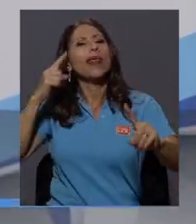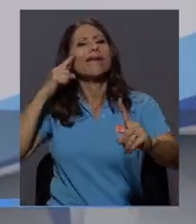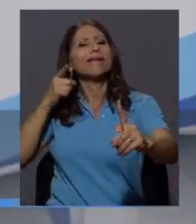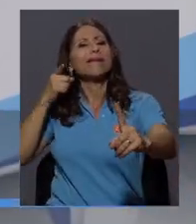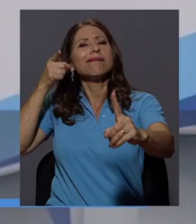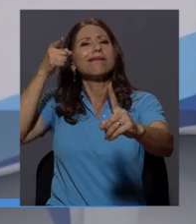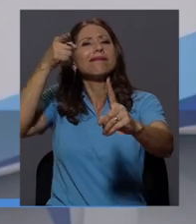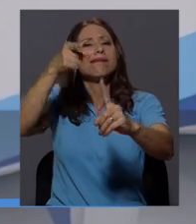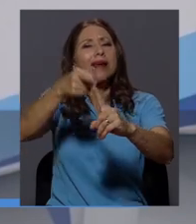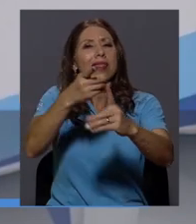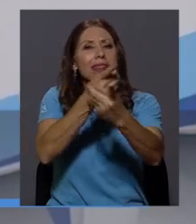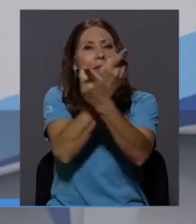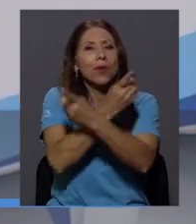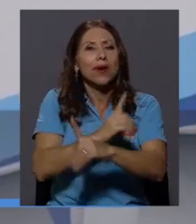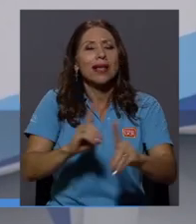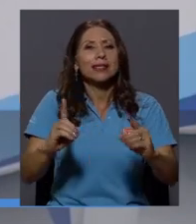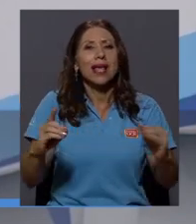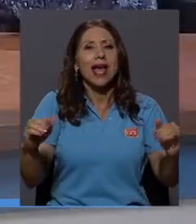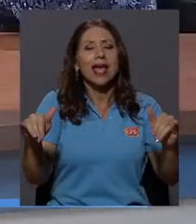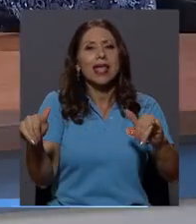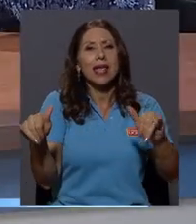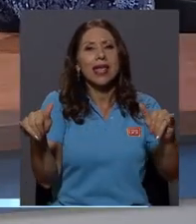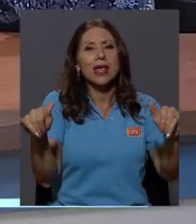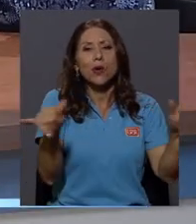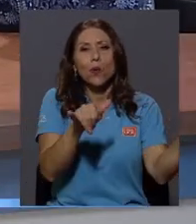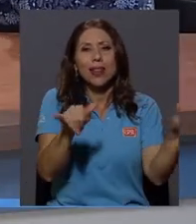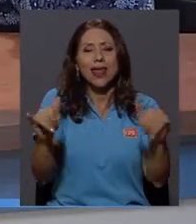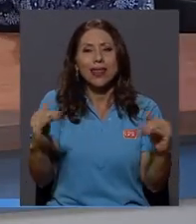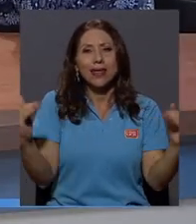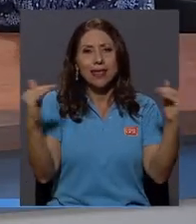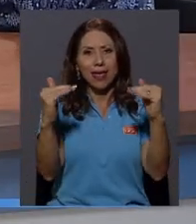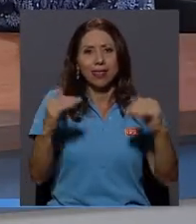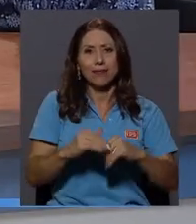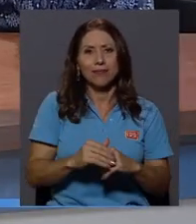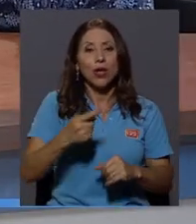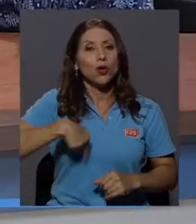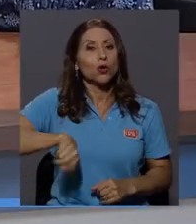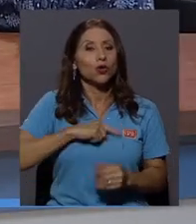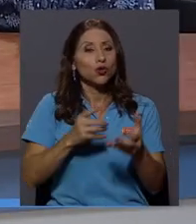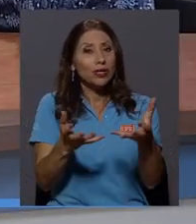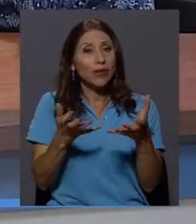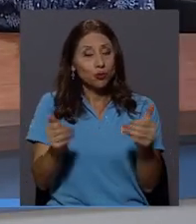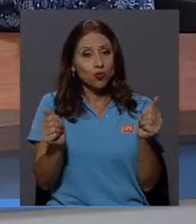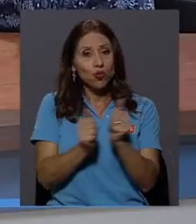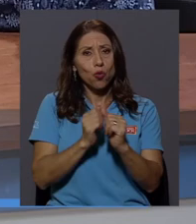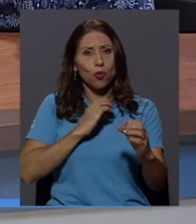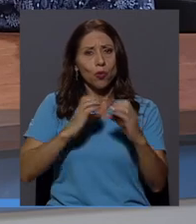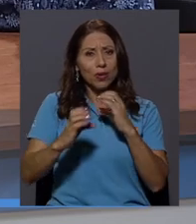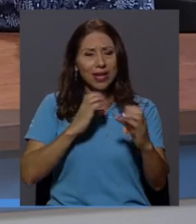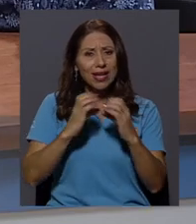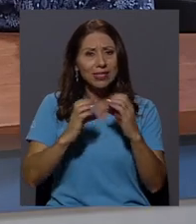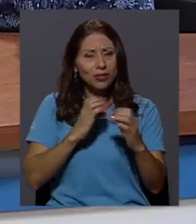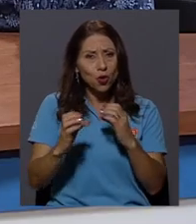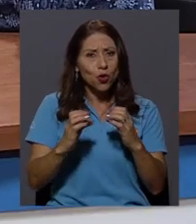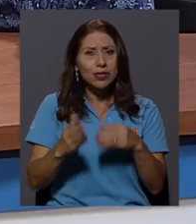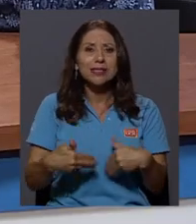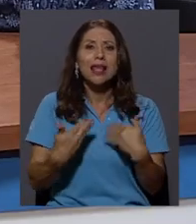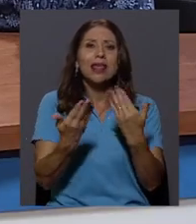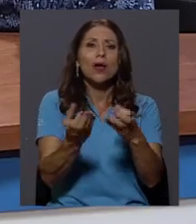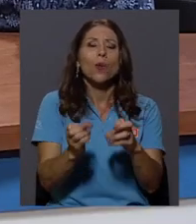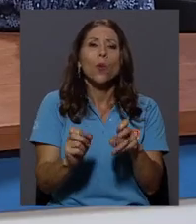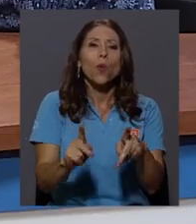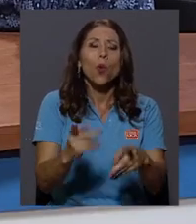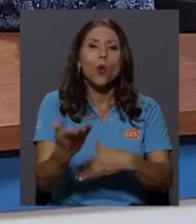tengan horizontes de democracia de igualdad y de equidad lo que estamos buscando es que desde la comunicación se busquen espacios para